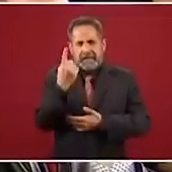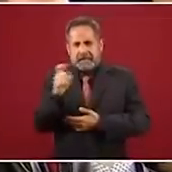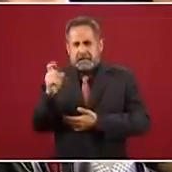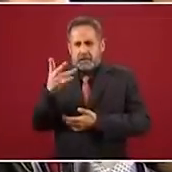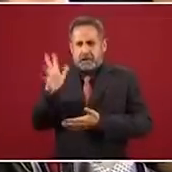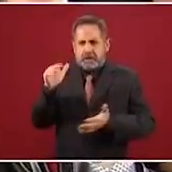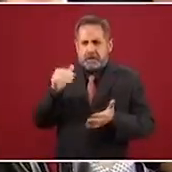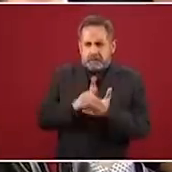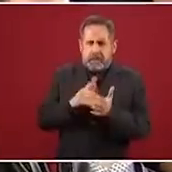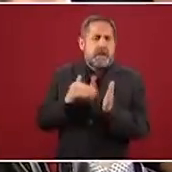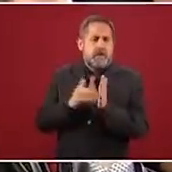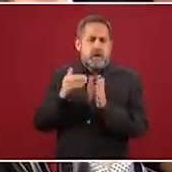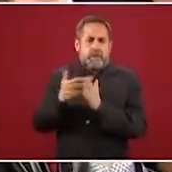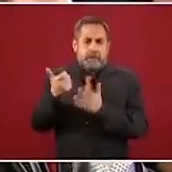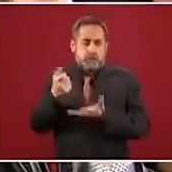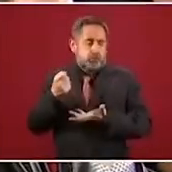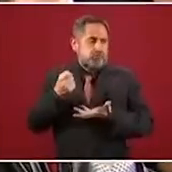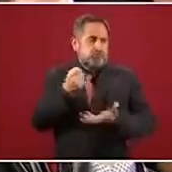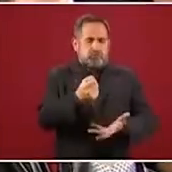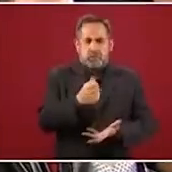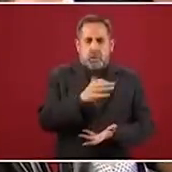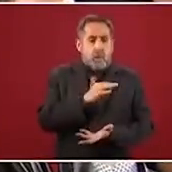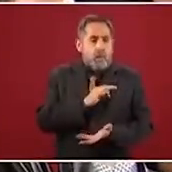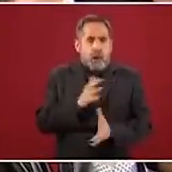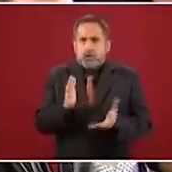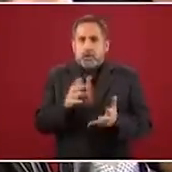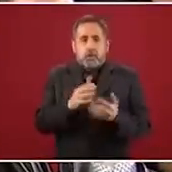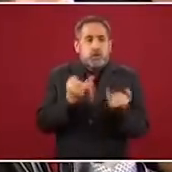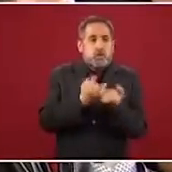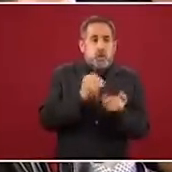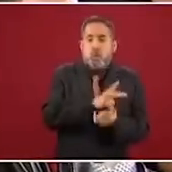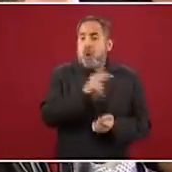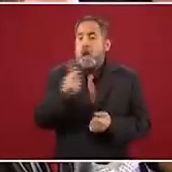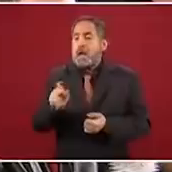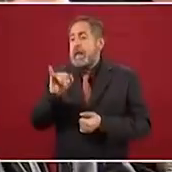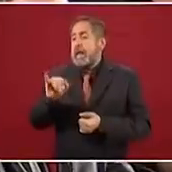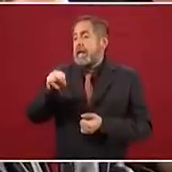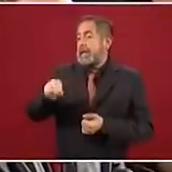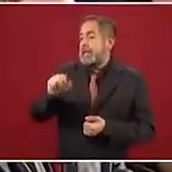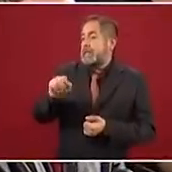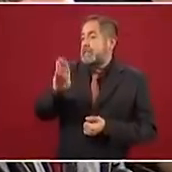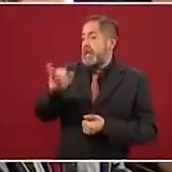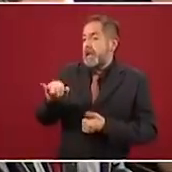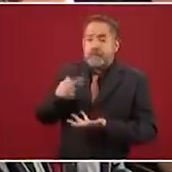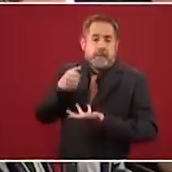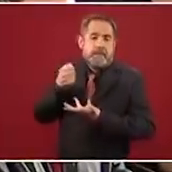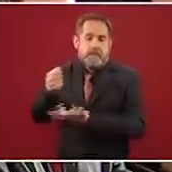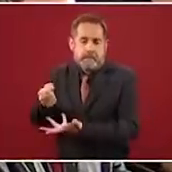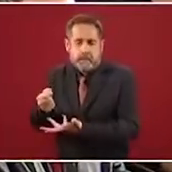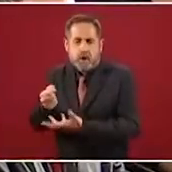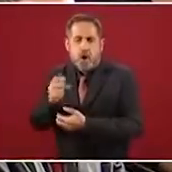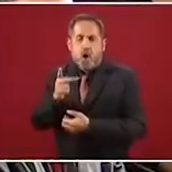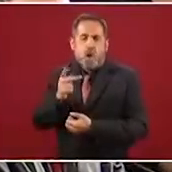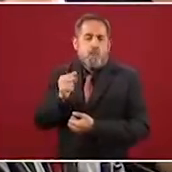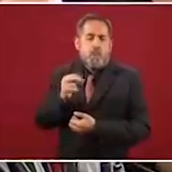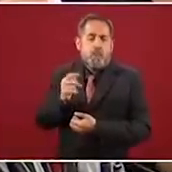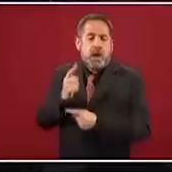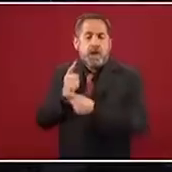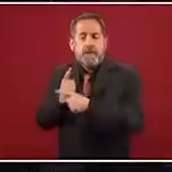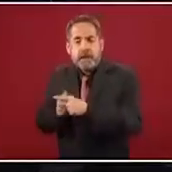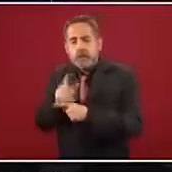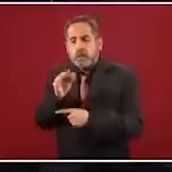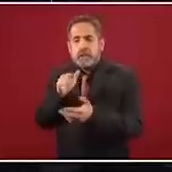mil millones de pesos, que casi es lo mismo que tiene el INSABI contabilizando lo del Seguro Popular, más los 40 mil millones